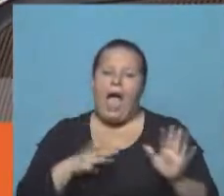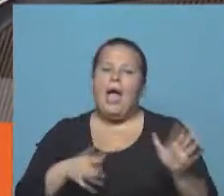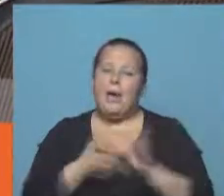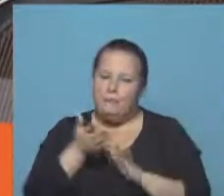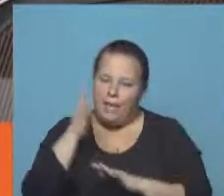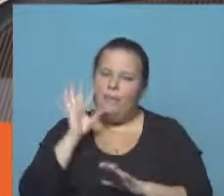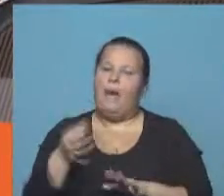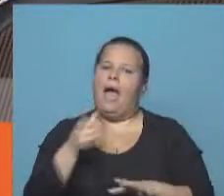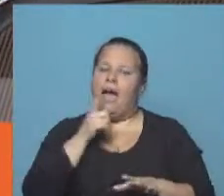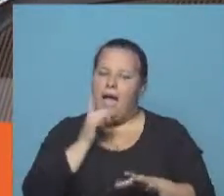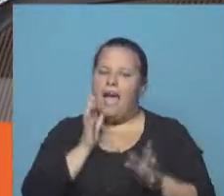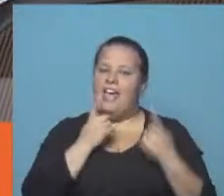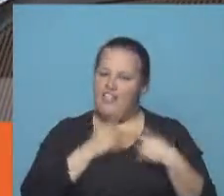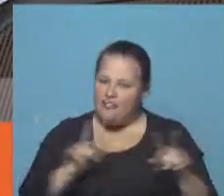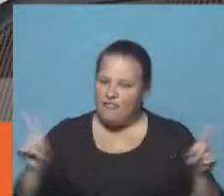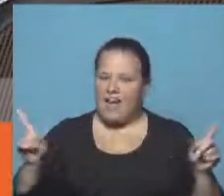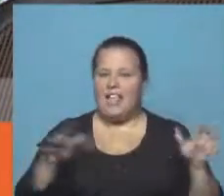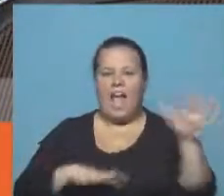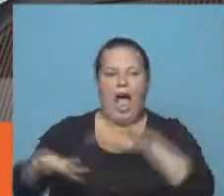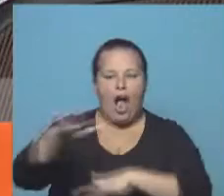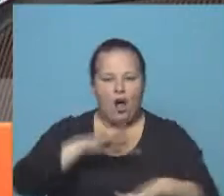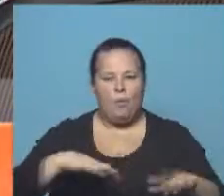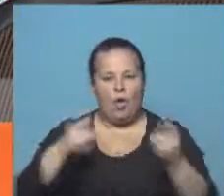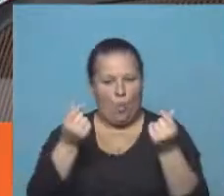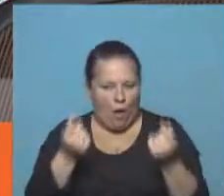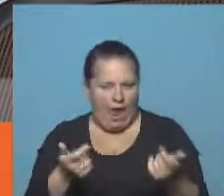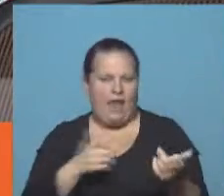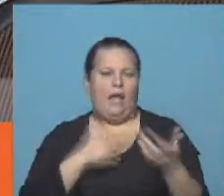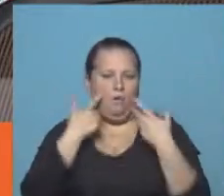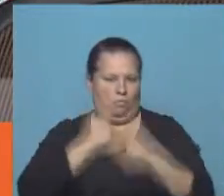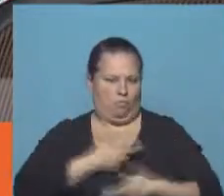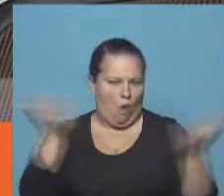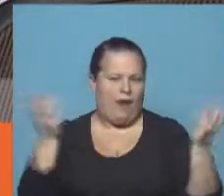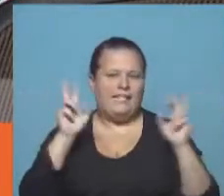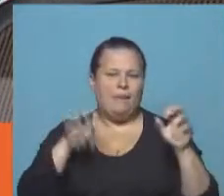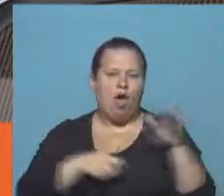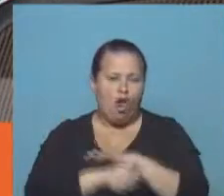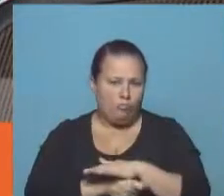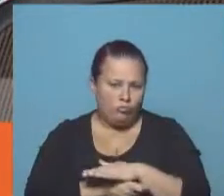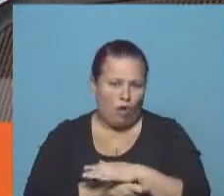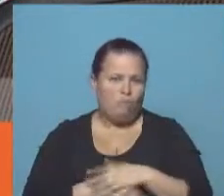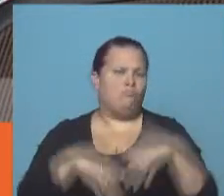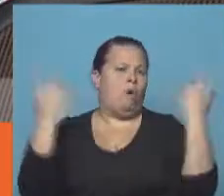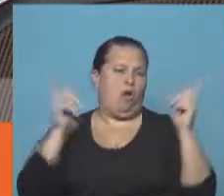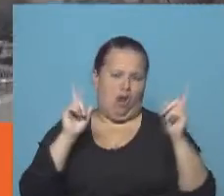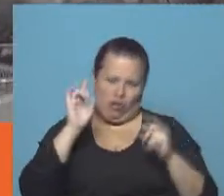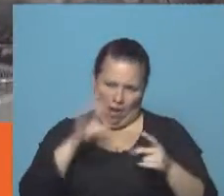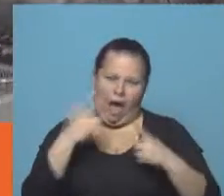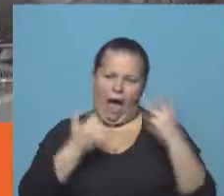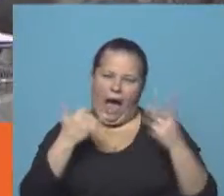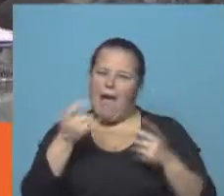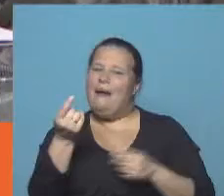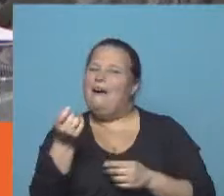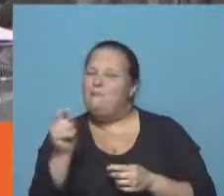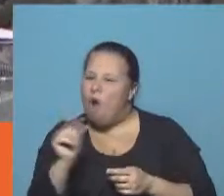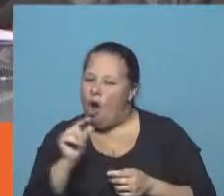que se considera que es diferente, reordenamiento de cuentas, sacan a la luz cuestiones de corrupción que no son las mayores, digo, no solamente esas, sino las